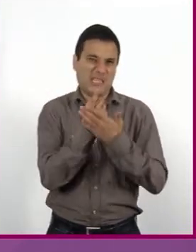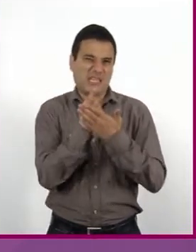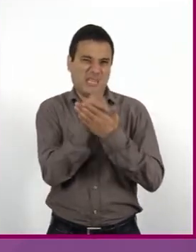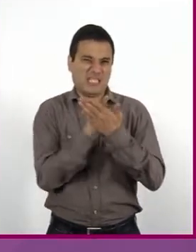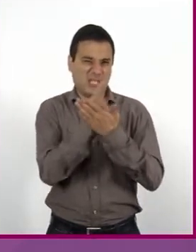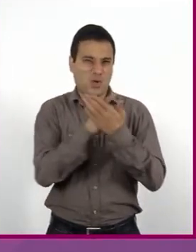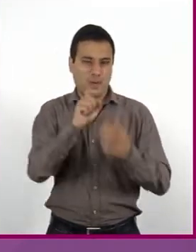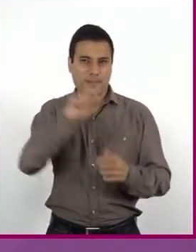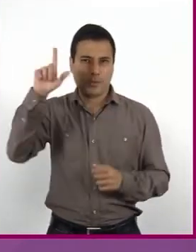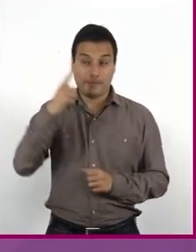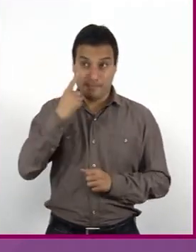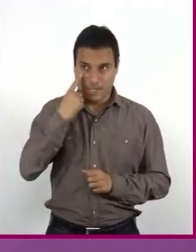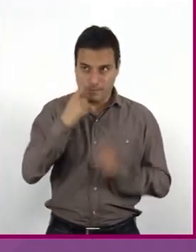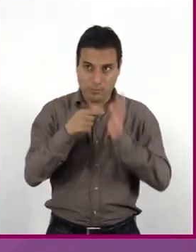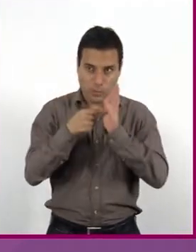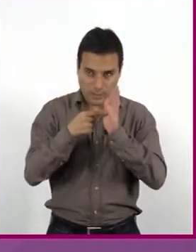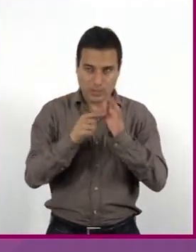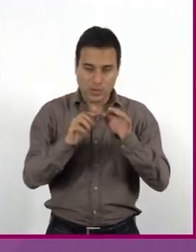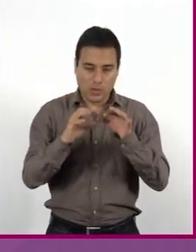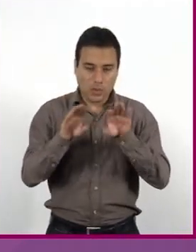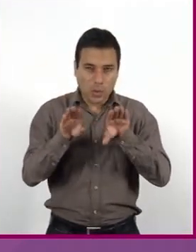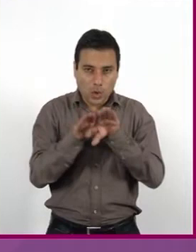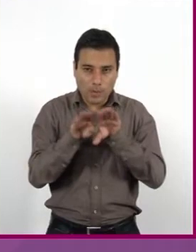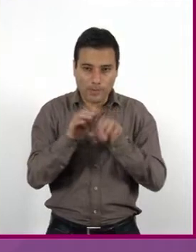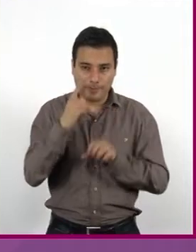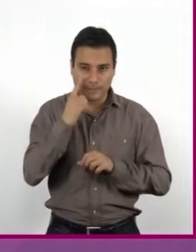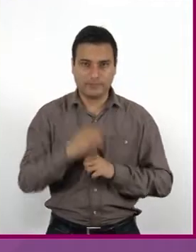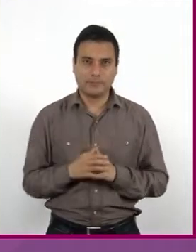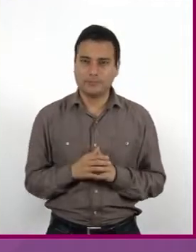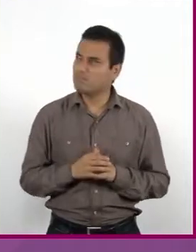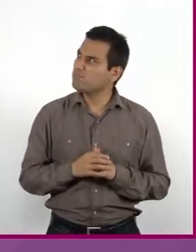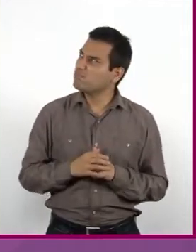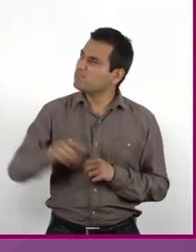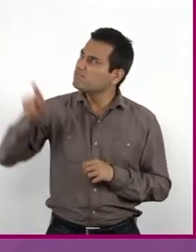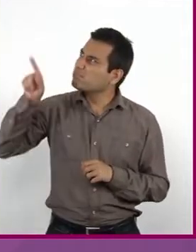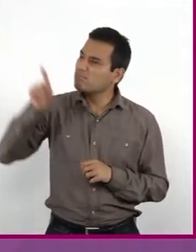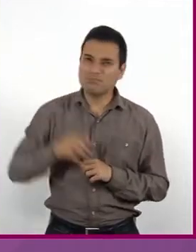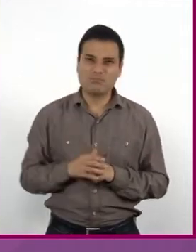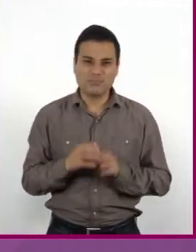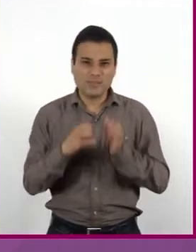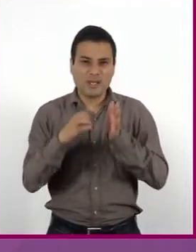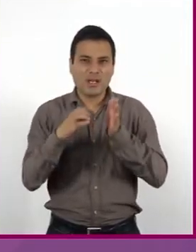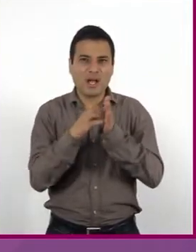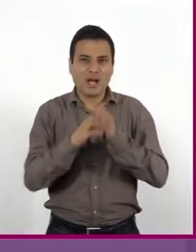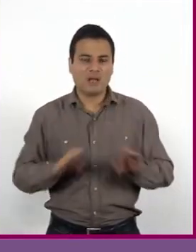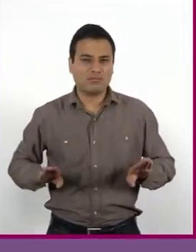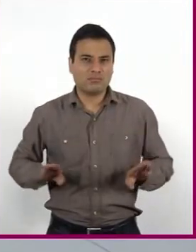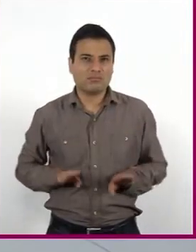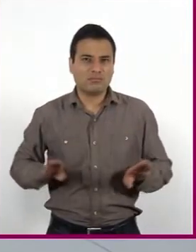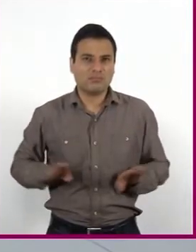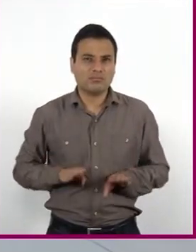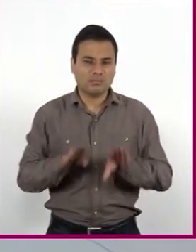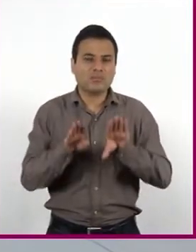para describirle la plantilla. ¿Cómo describirías las características de la caja desarmada?